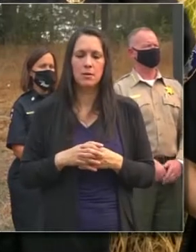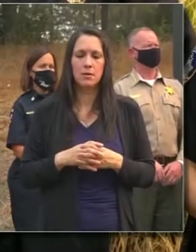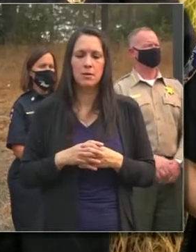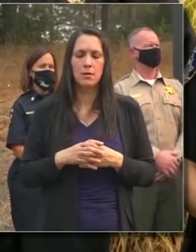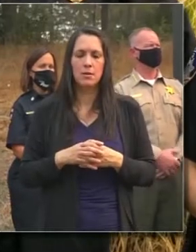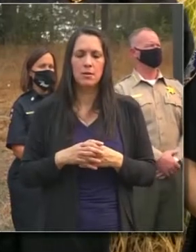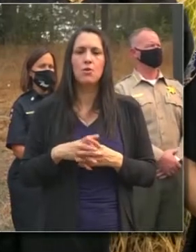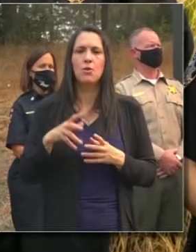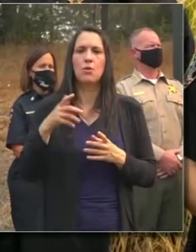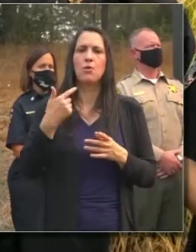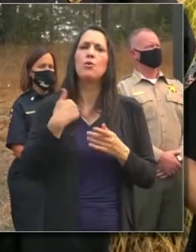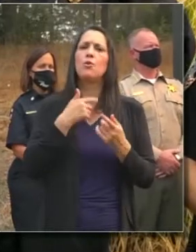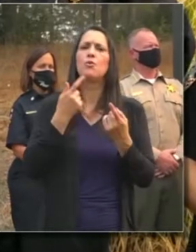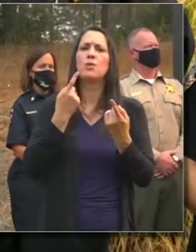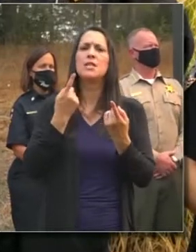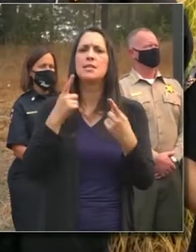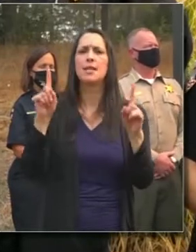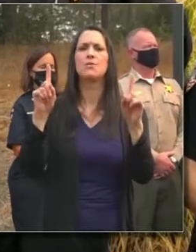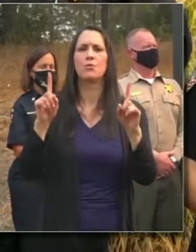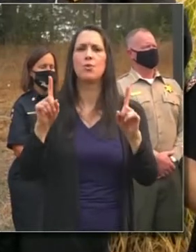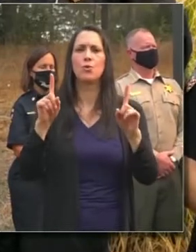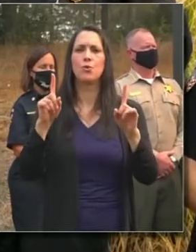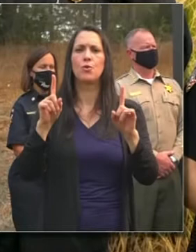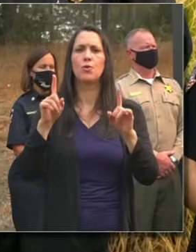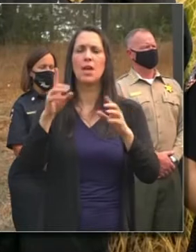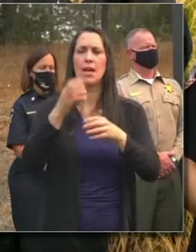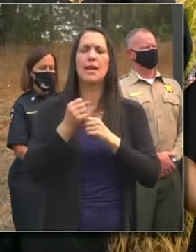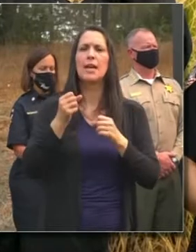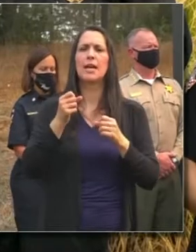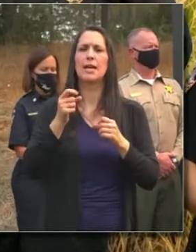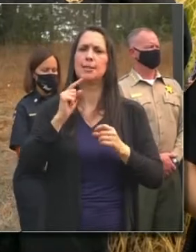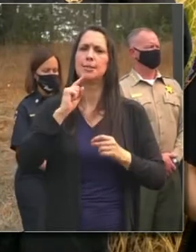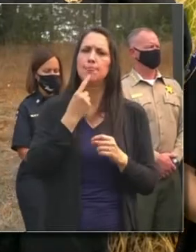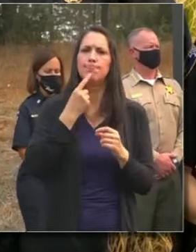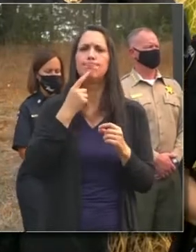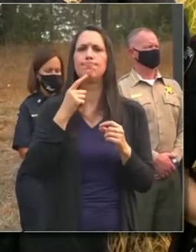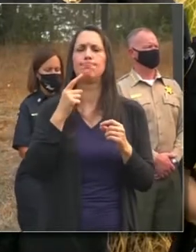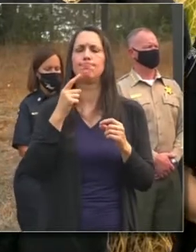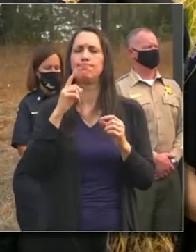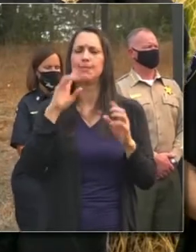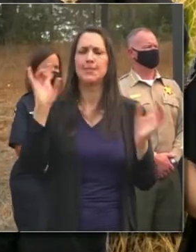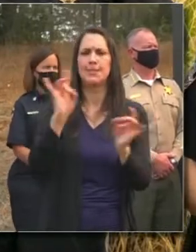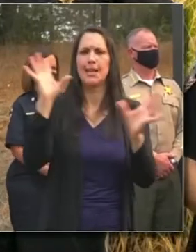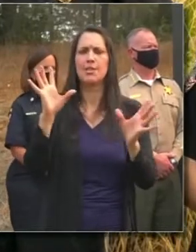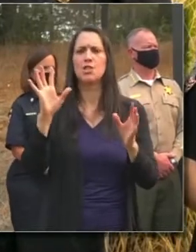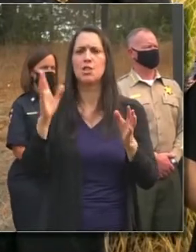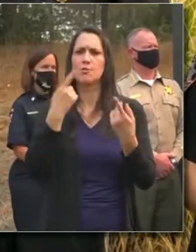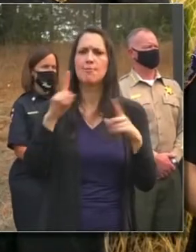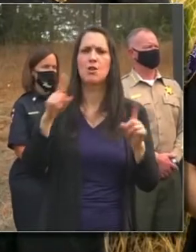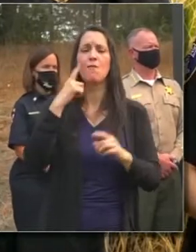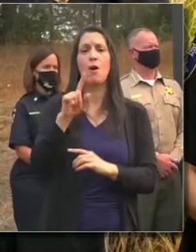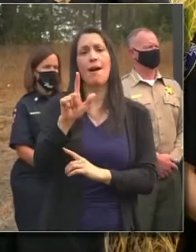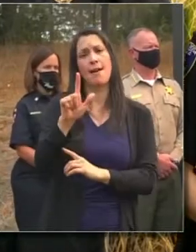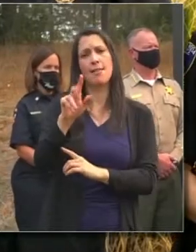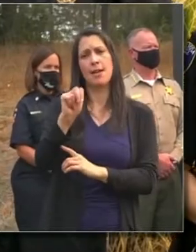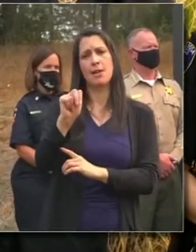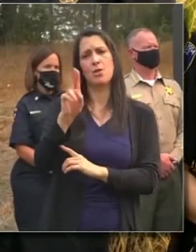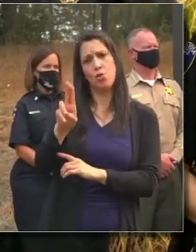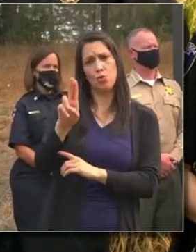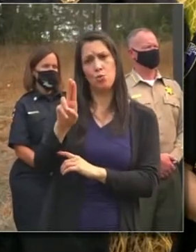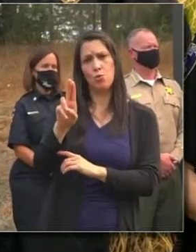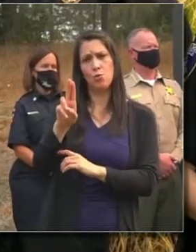nosotros fuimos exitosos en obtener una declaración de desastre mayor del